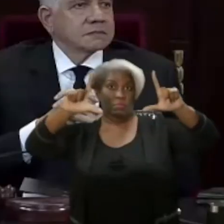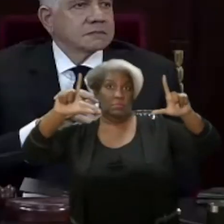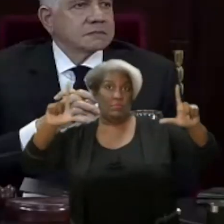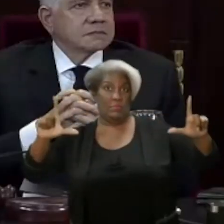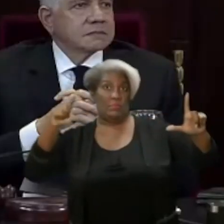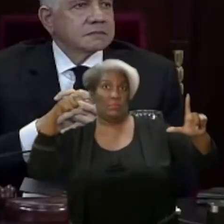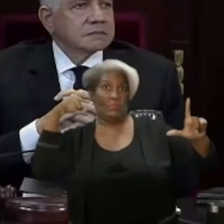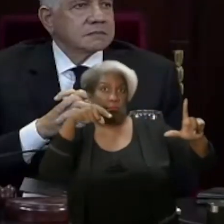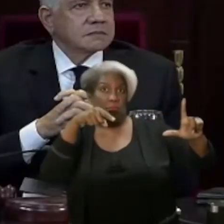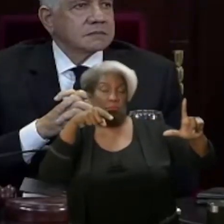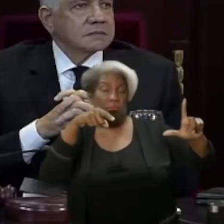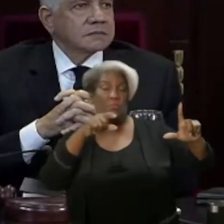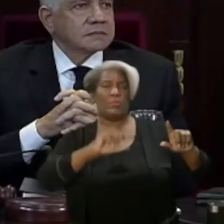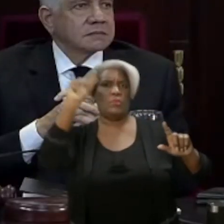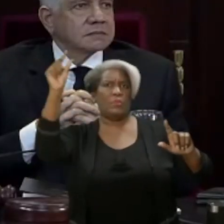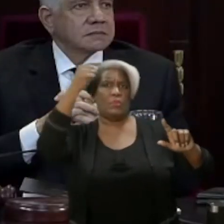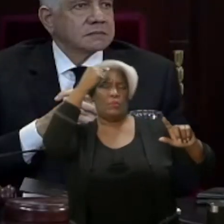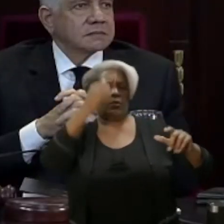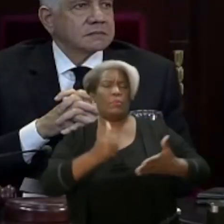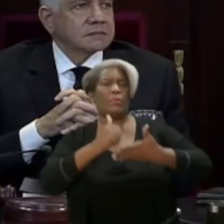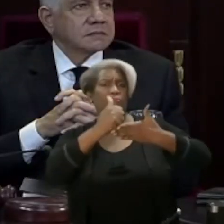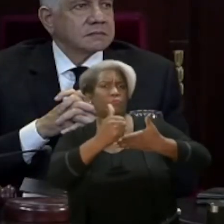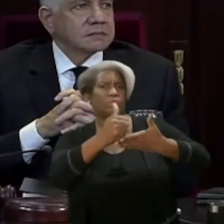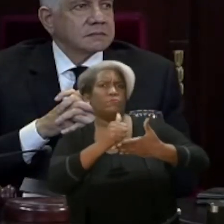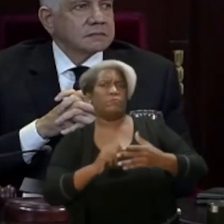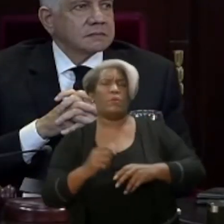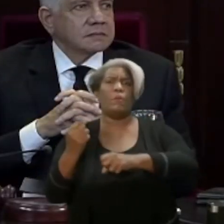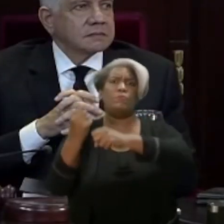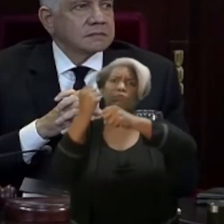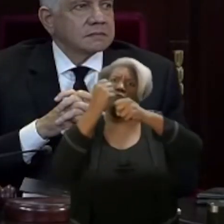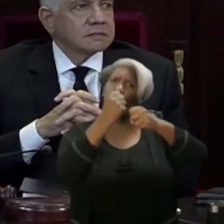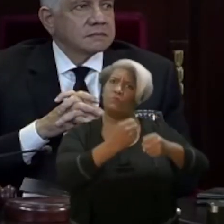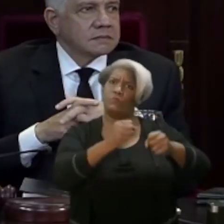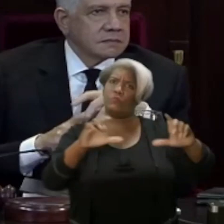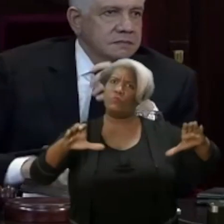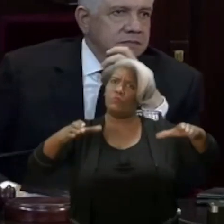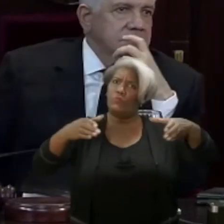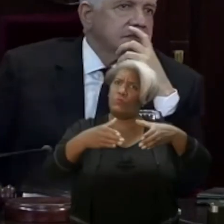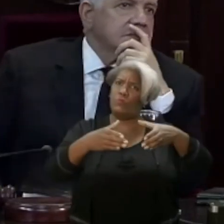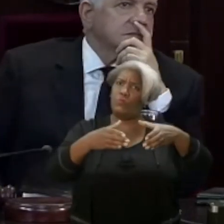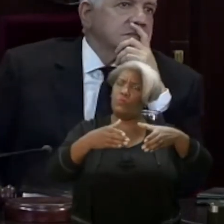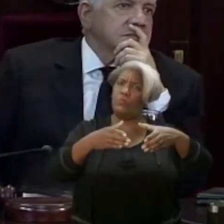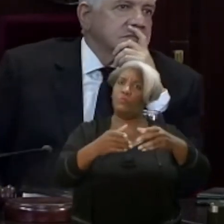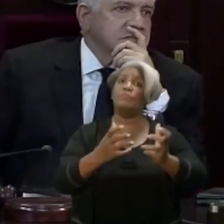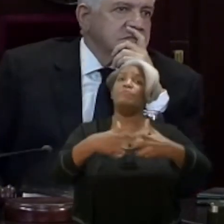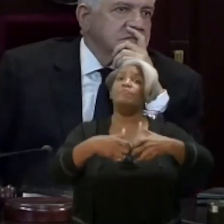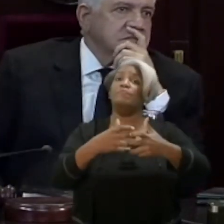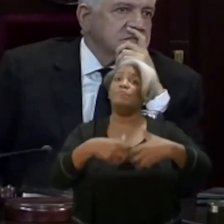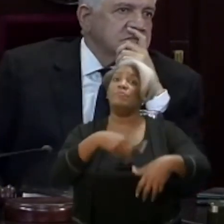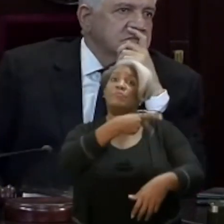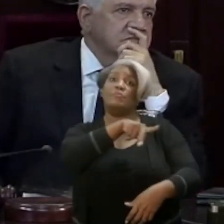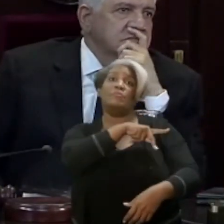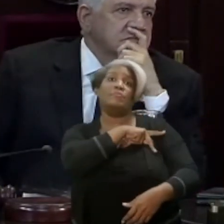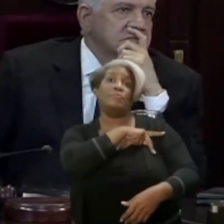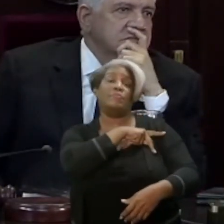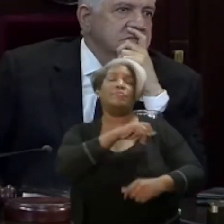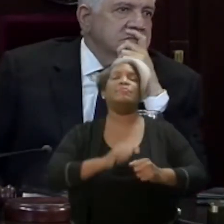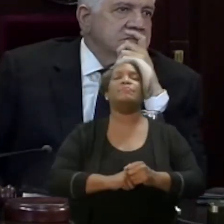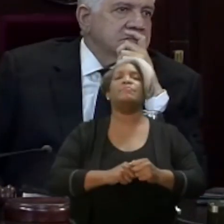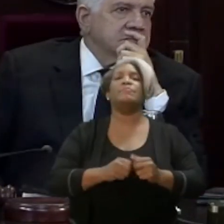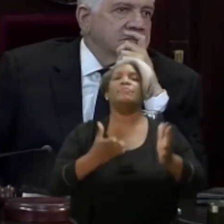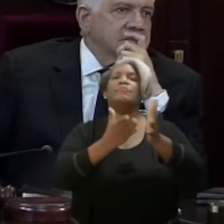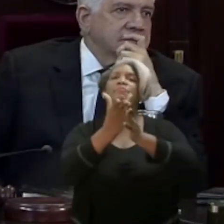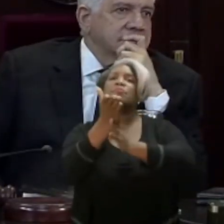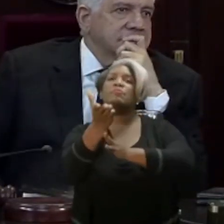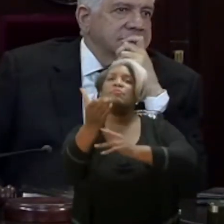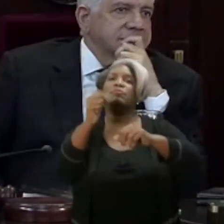enmarcada en la estrategia del gobierno para el fortalecimiento del sector privado. Desde el Consejo Nacional ProMIPYME hemos